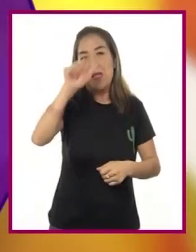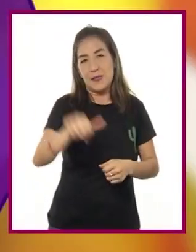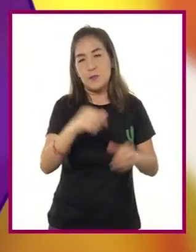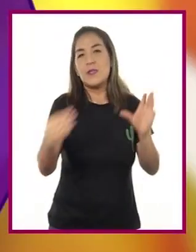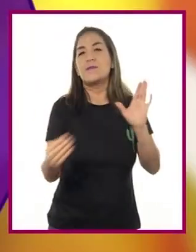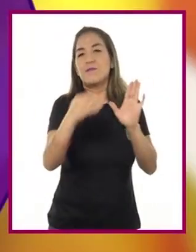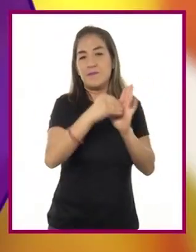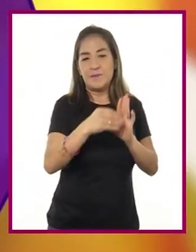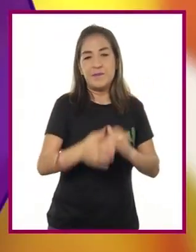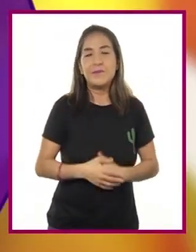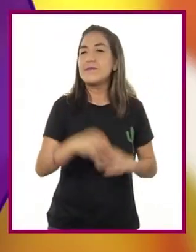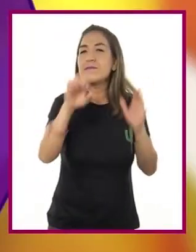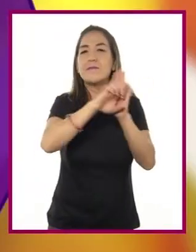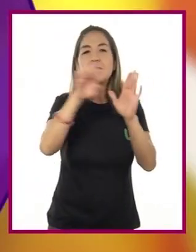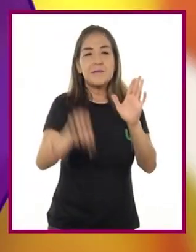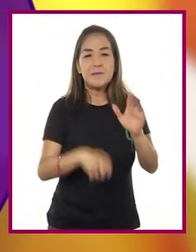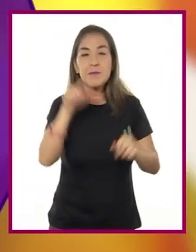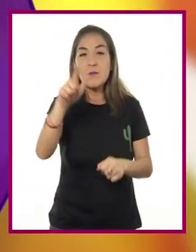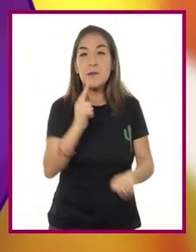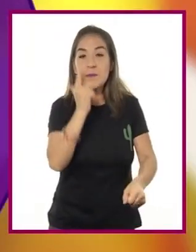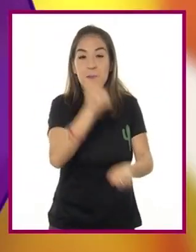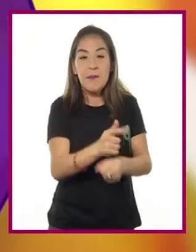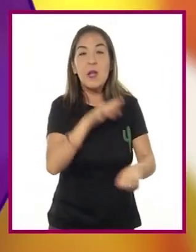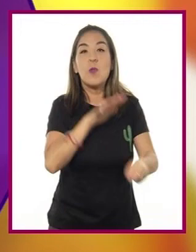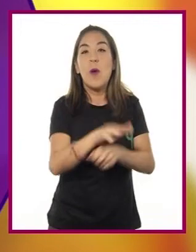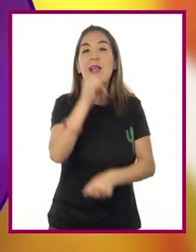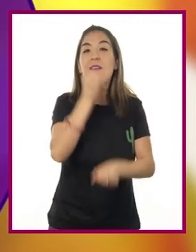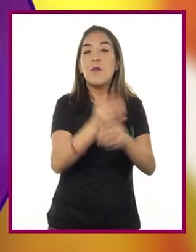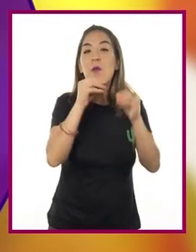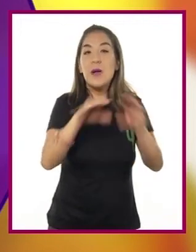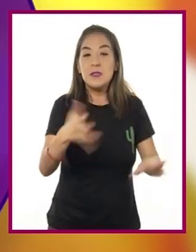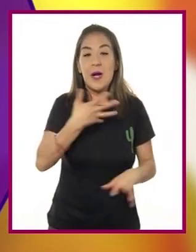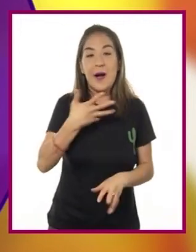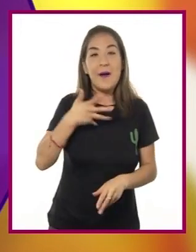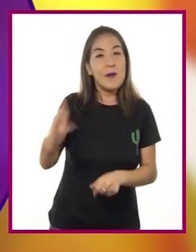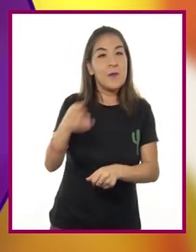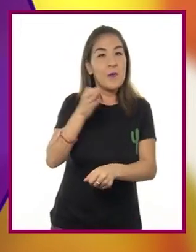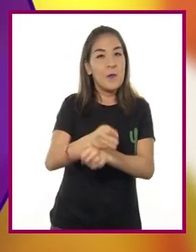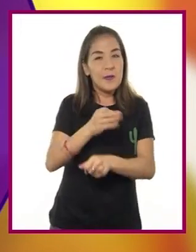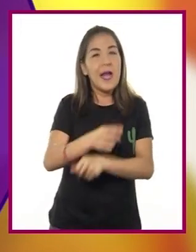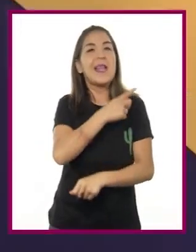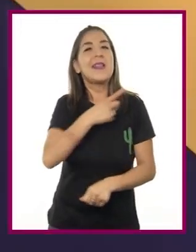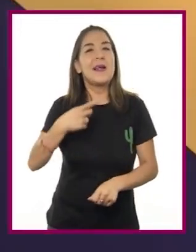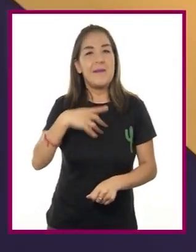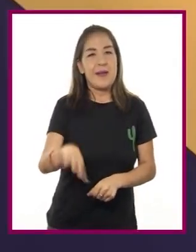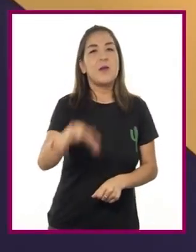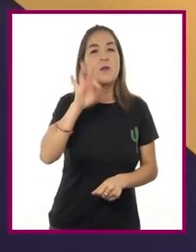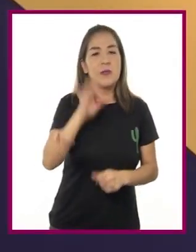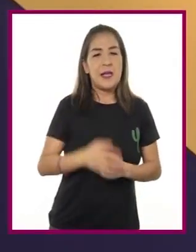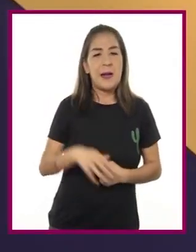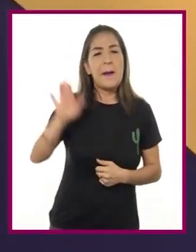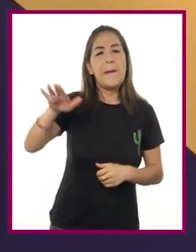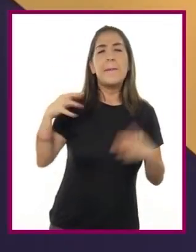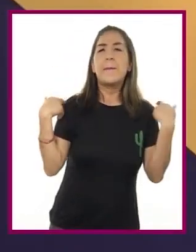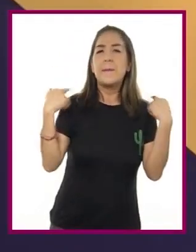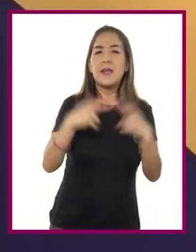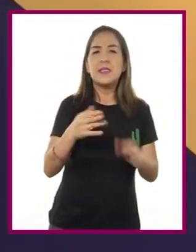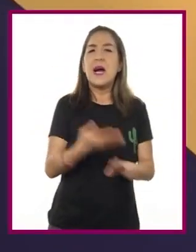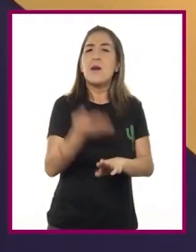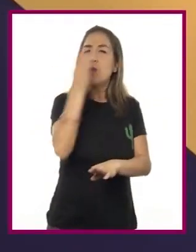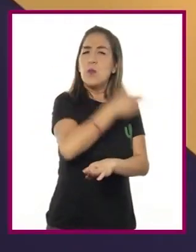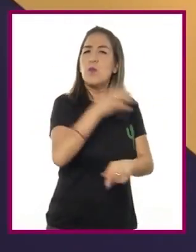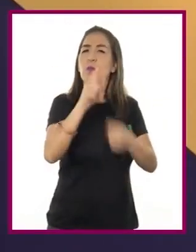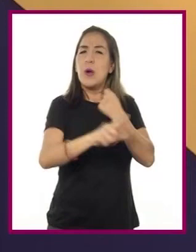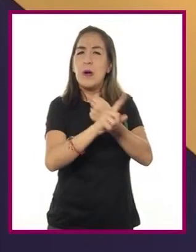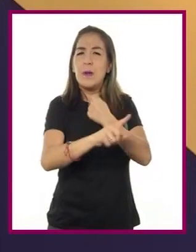correspondiente. Es decir, identificar los datos que tenemos y los que debemos encontrar. Maestra Irina, en el problema